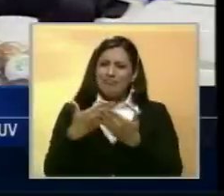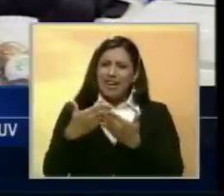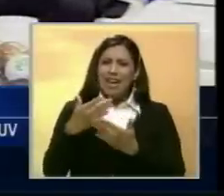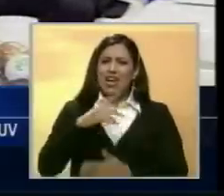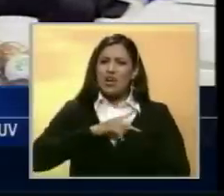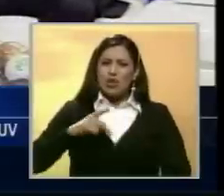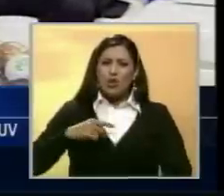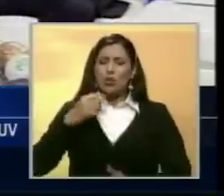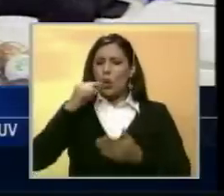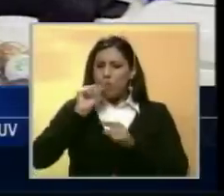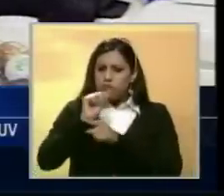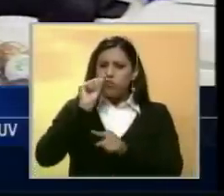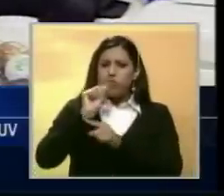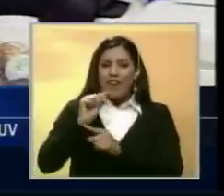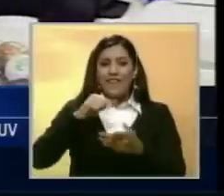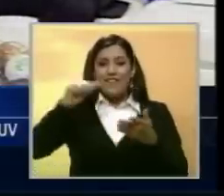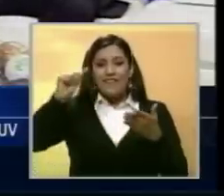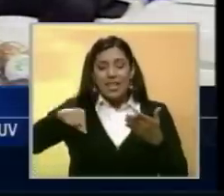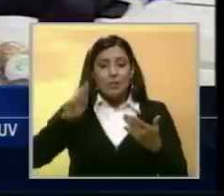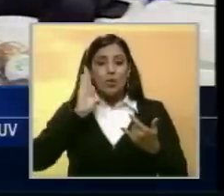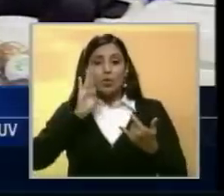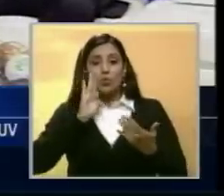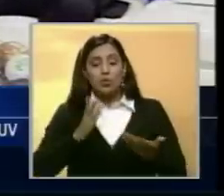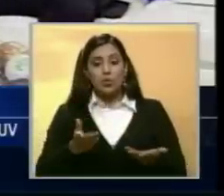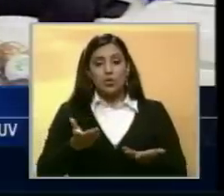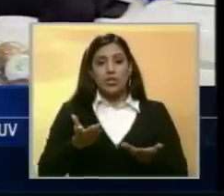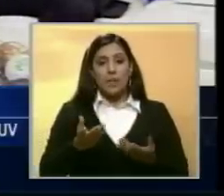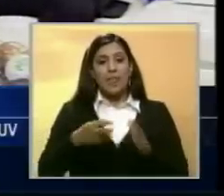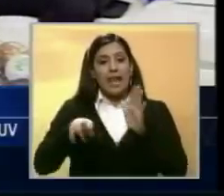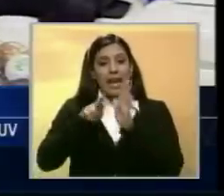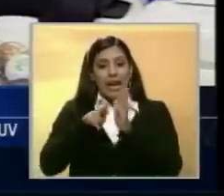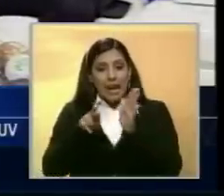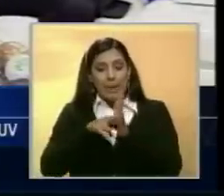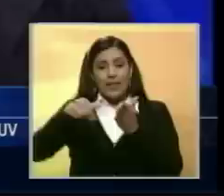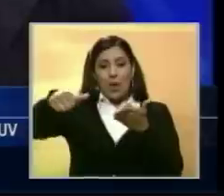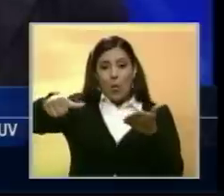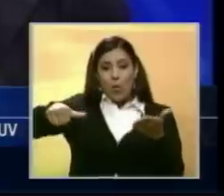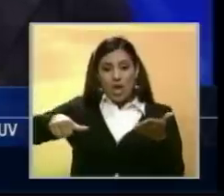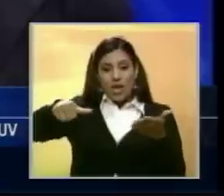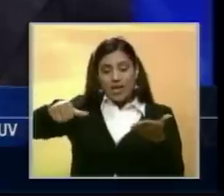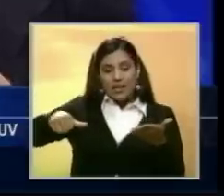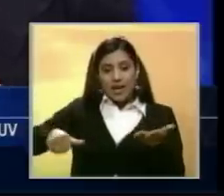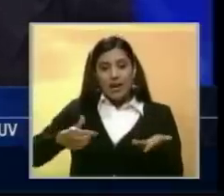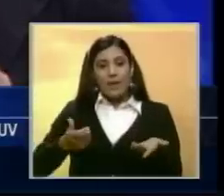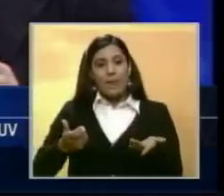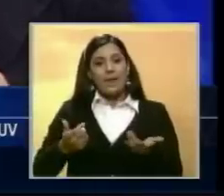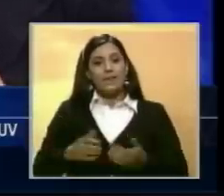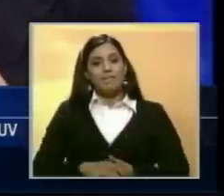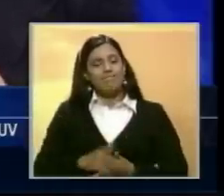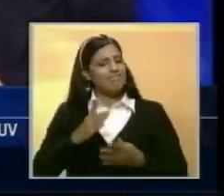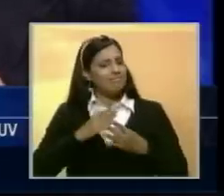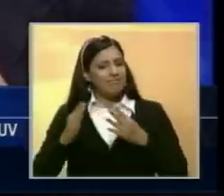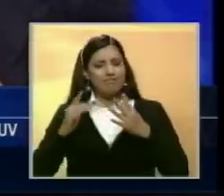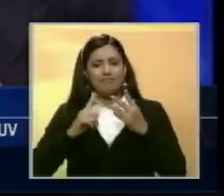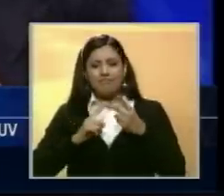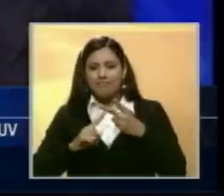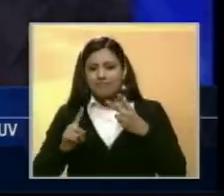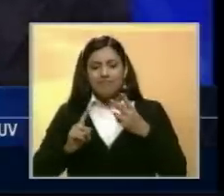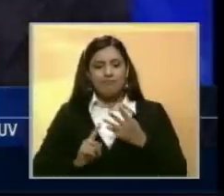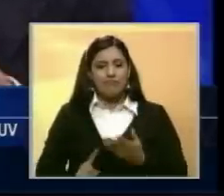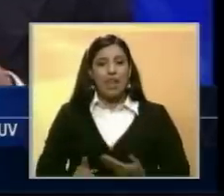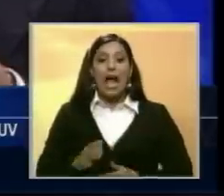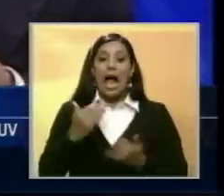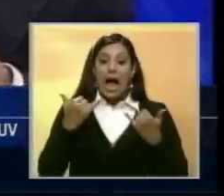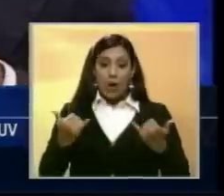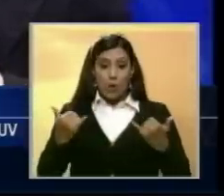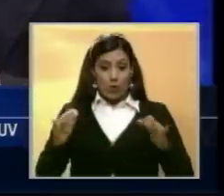que hemos señalado. Firmas planas, repetición de huellas dactilares, etcétera, etcétera, etcétera.